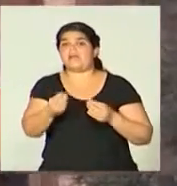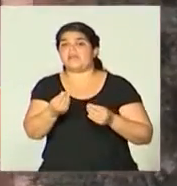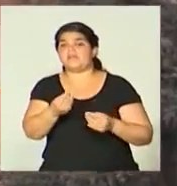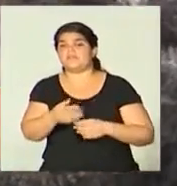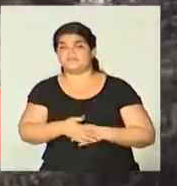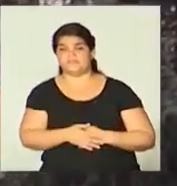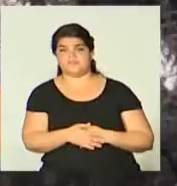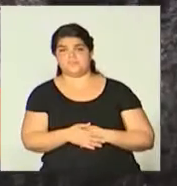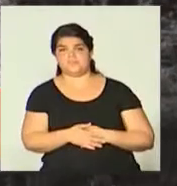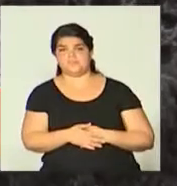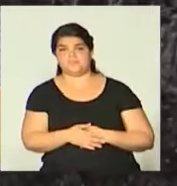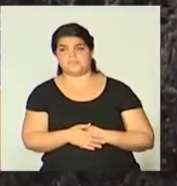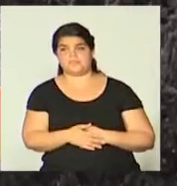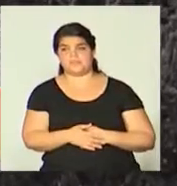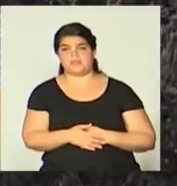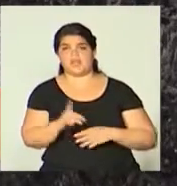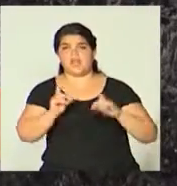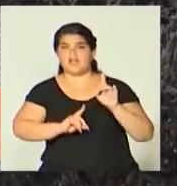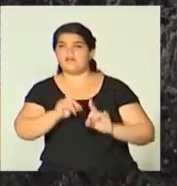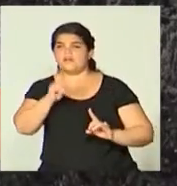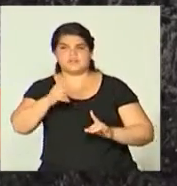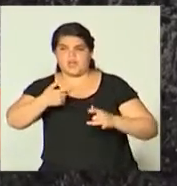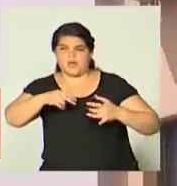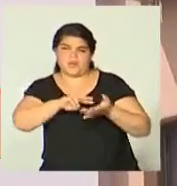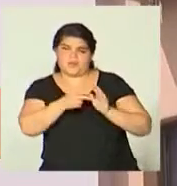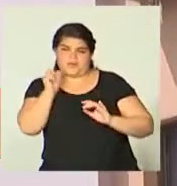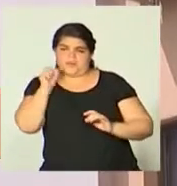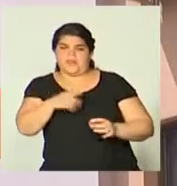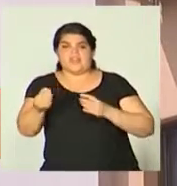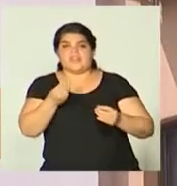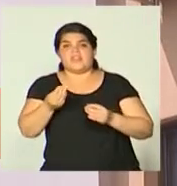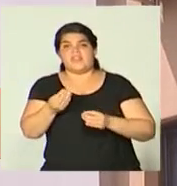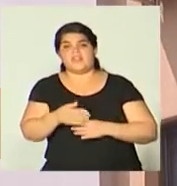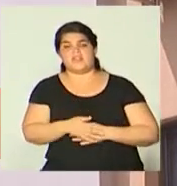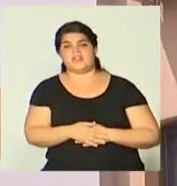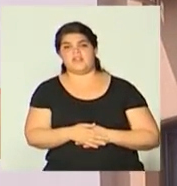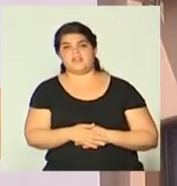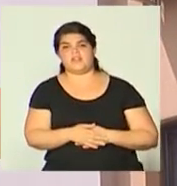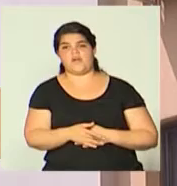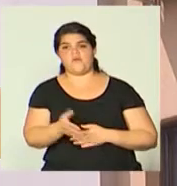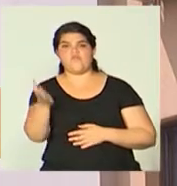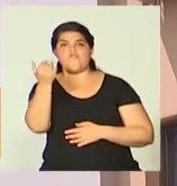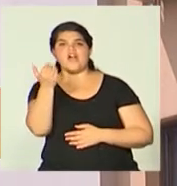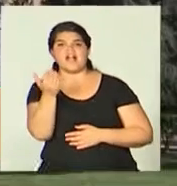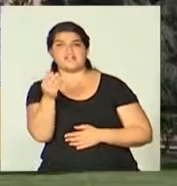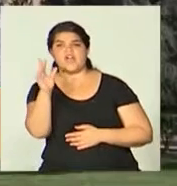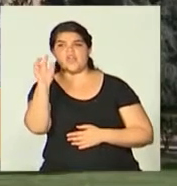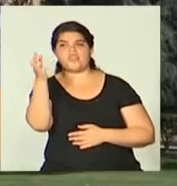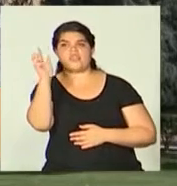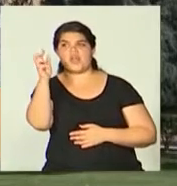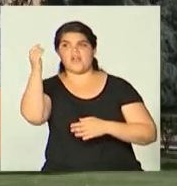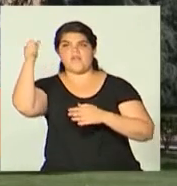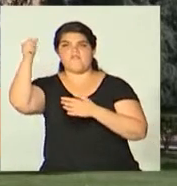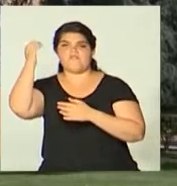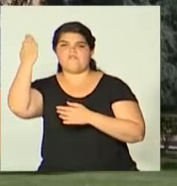una consecuencia de la inflación, porque ya tiene una magnitud propia, que es solucionar la falta de dólares, la falta de reservas en el Banco